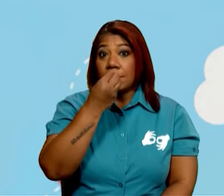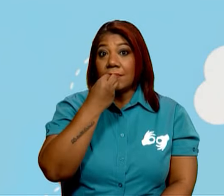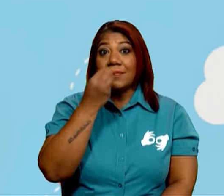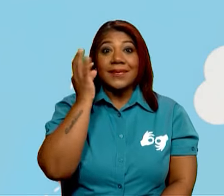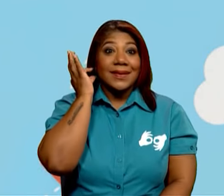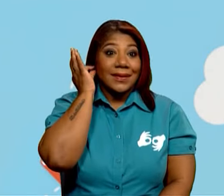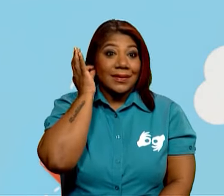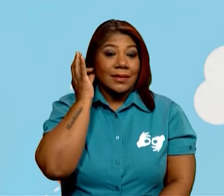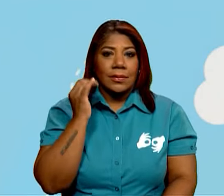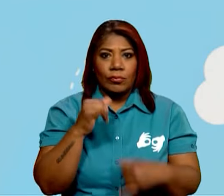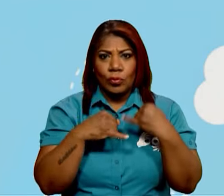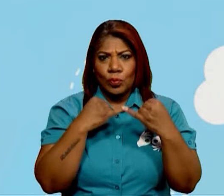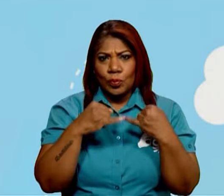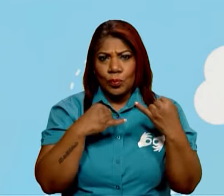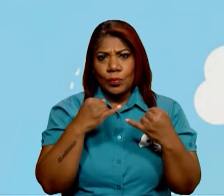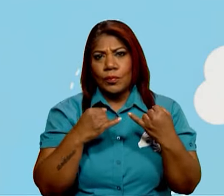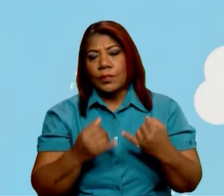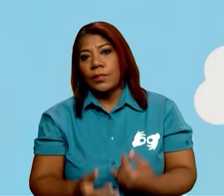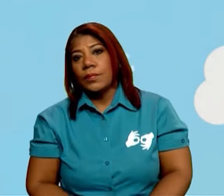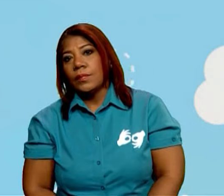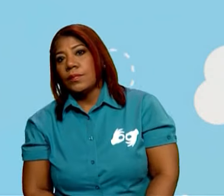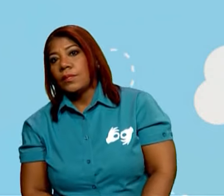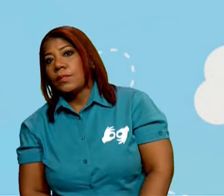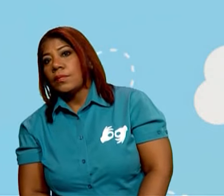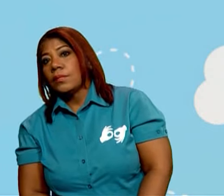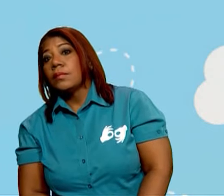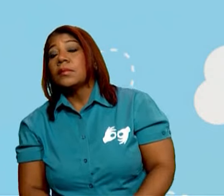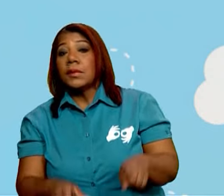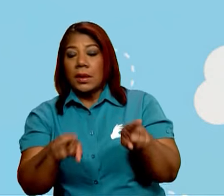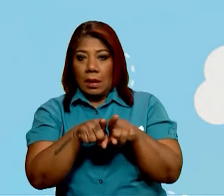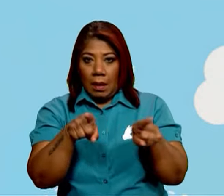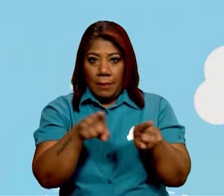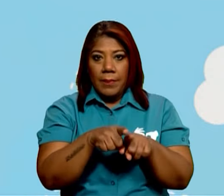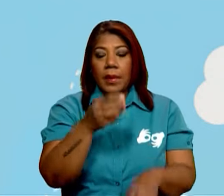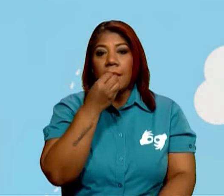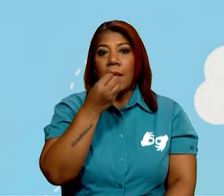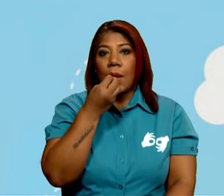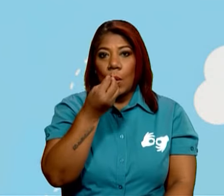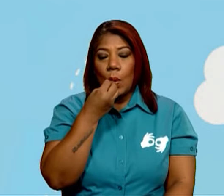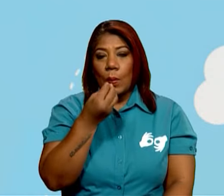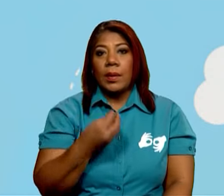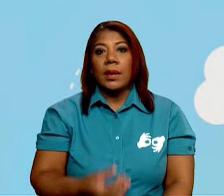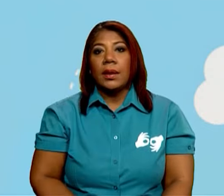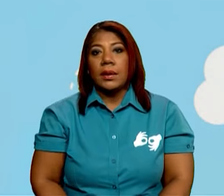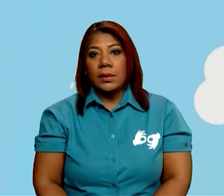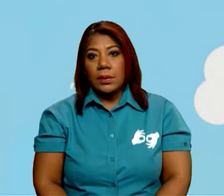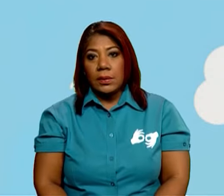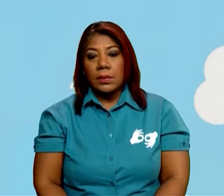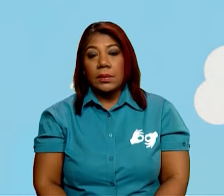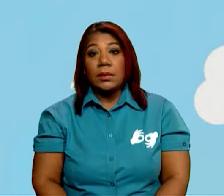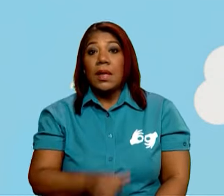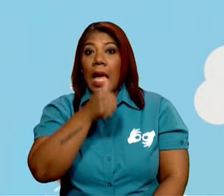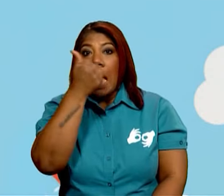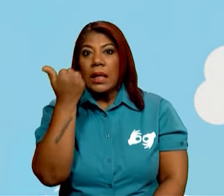alimentándose. Todos son pintados en rojo. ¿Y el niño? Se está alimentando, así que es con rojo.